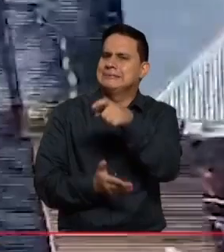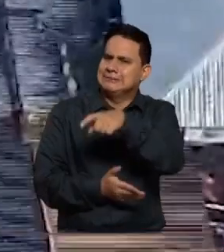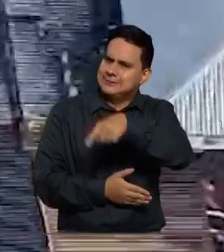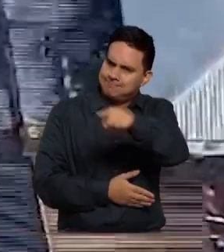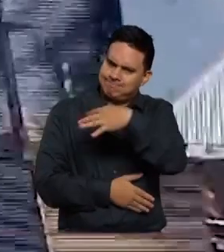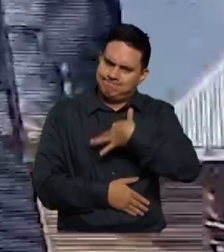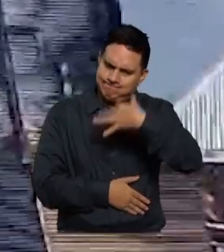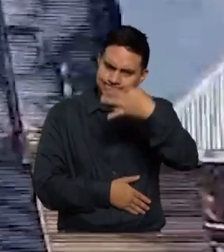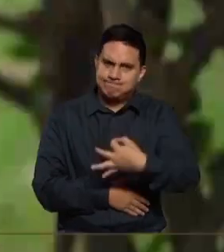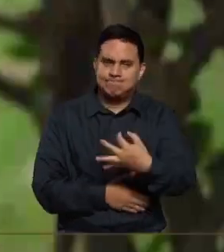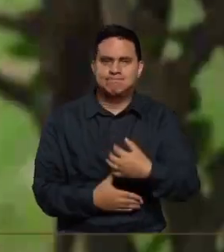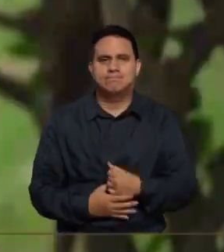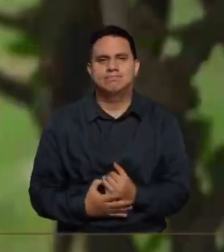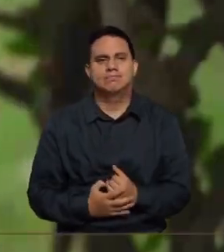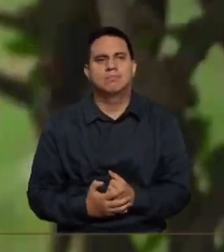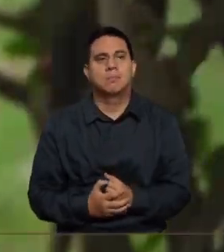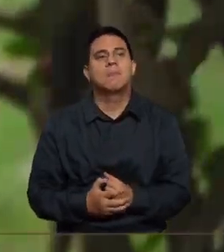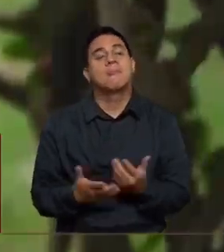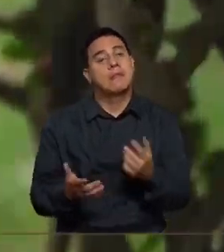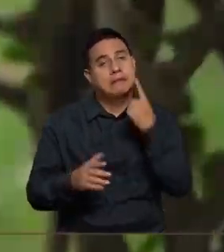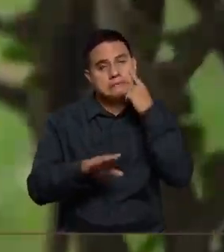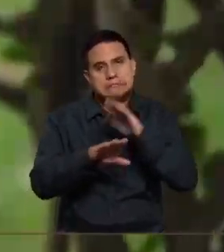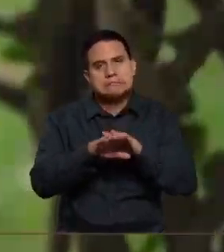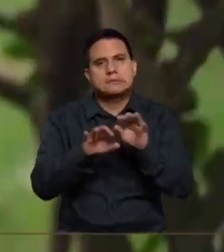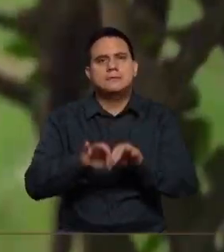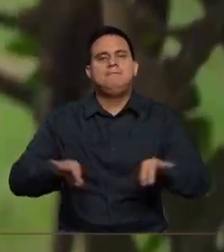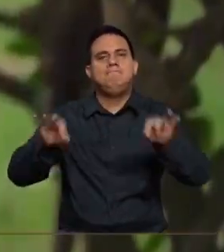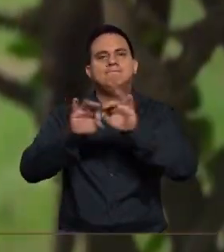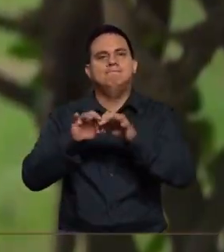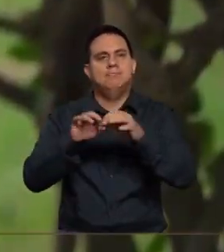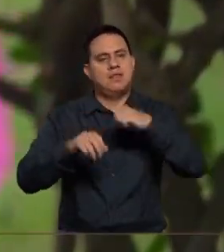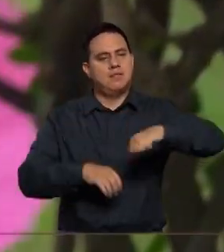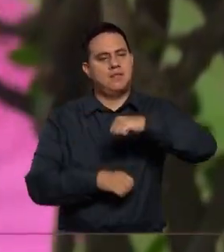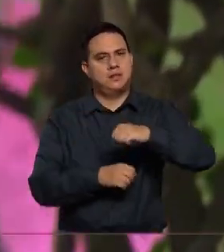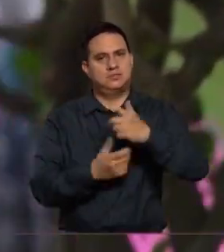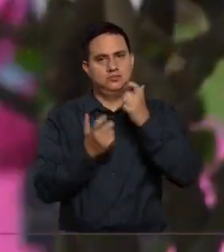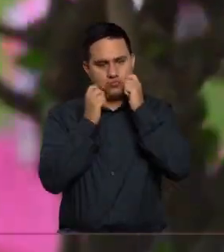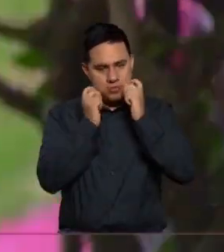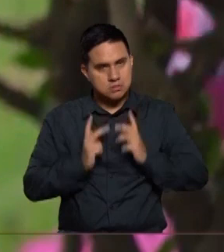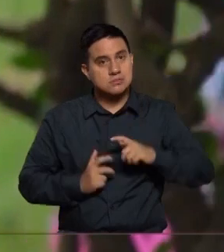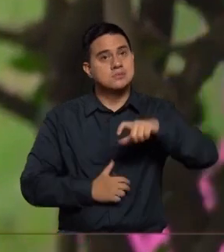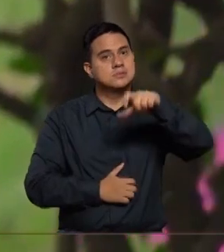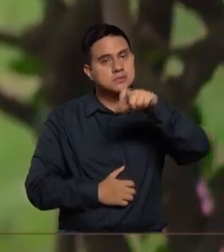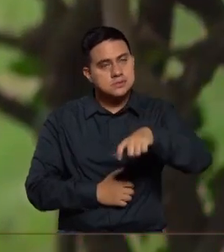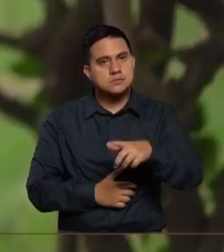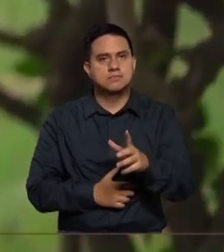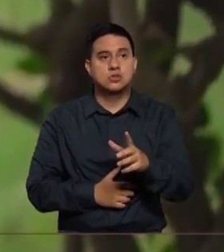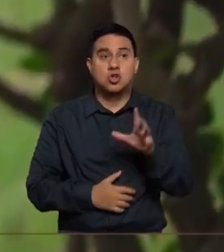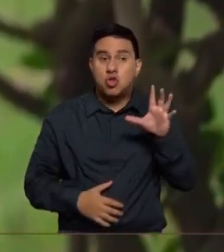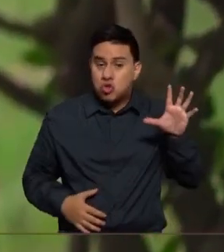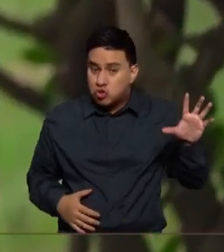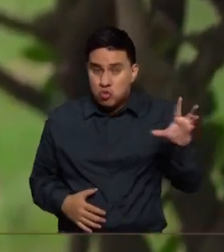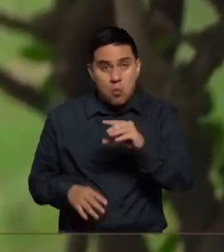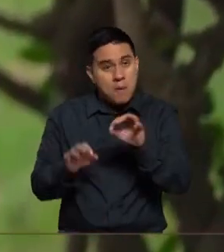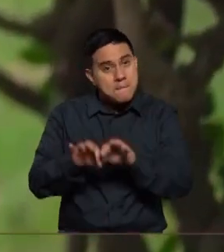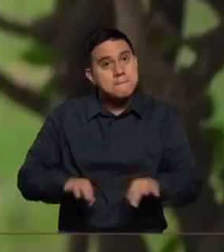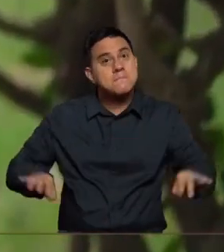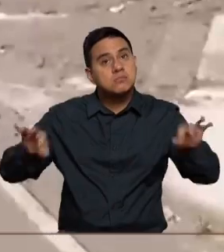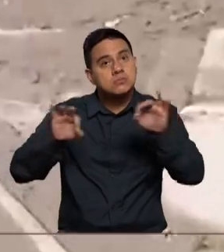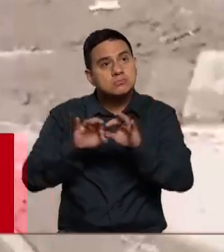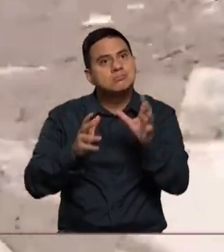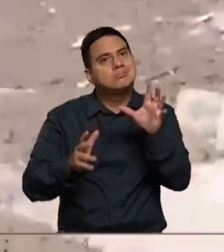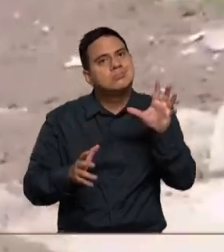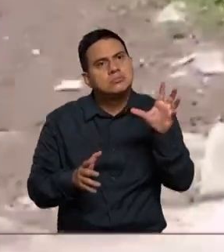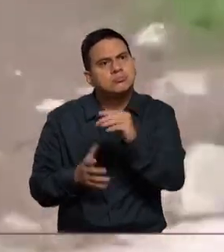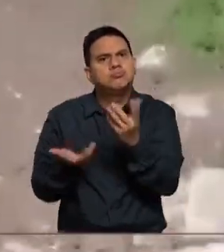Procurando respetar los derechos humanos, procurando defender el derecho internacional humanitario, y yo creo que hasta que eso no esté sobre la mesa en discusión con